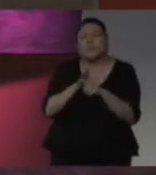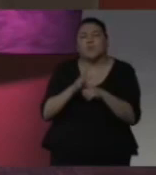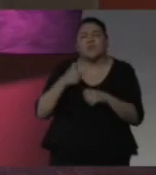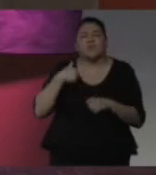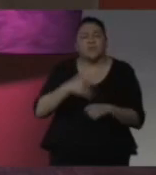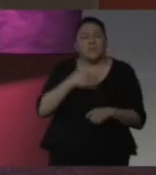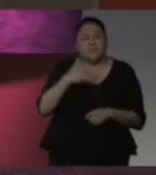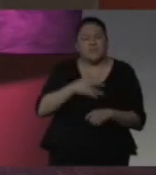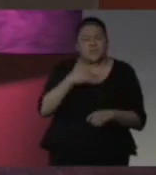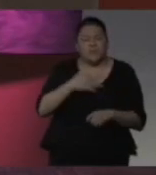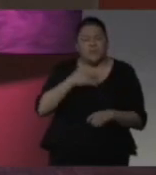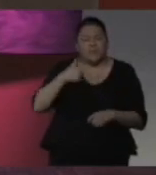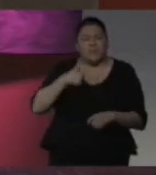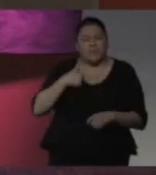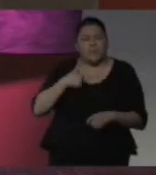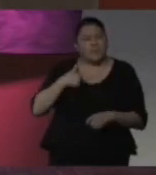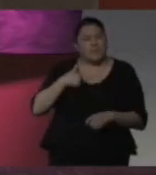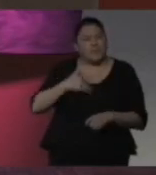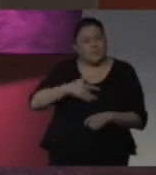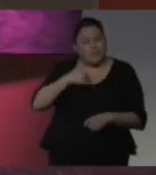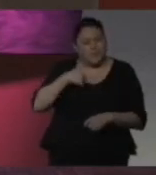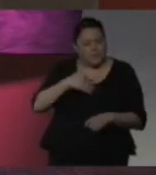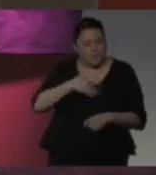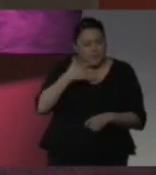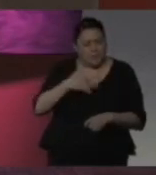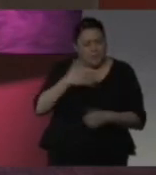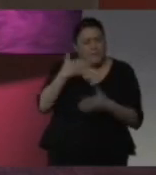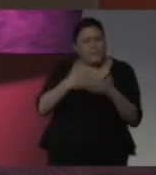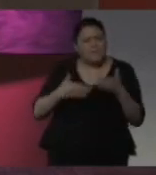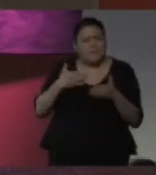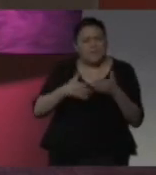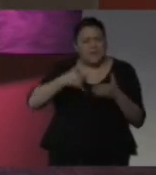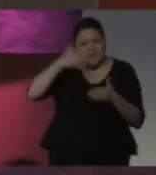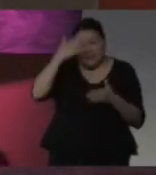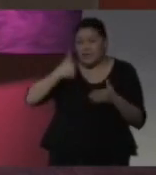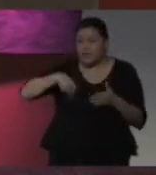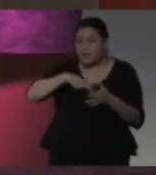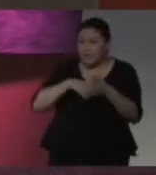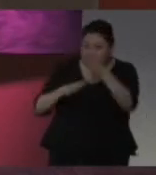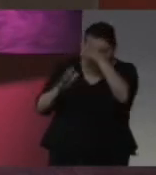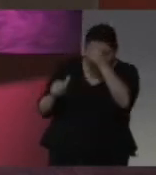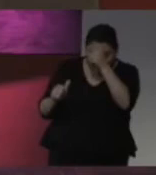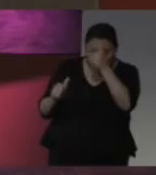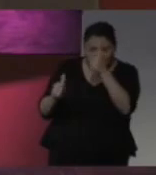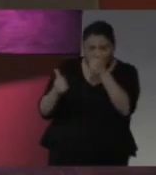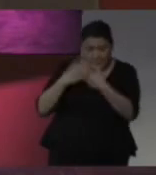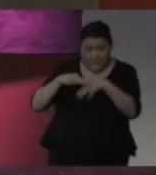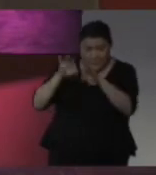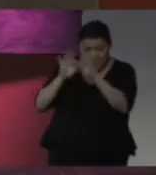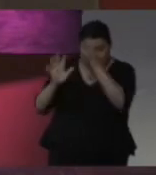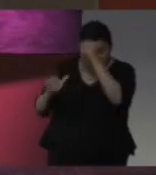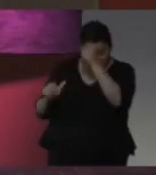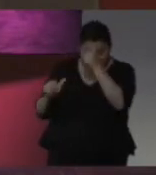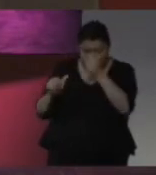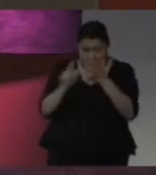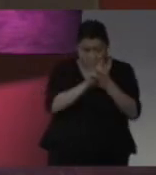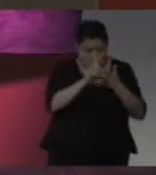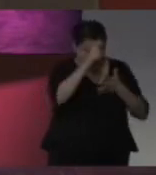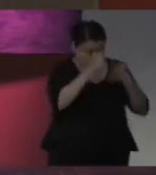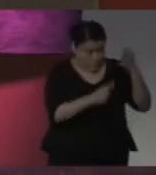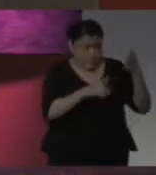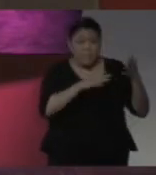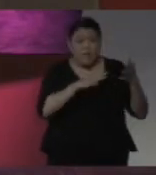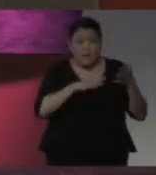que se combinó y además llegamos a ciertos acuerdos en lo importante, sí, del derecho y de